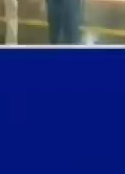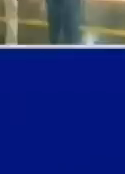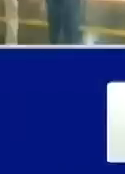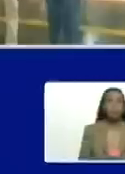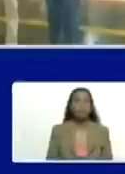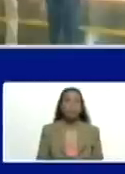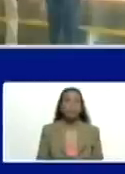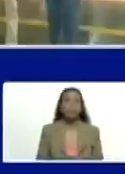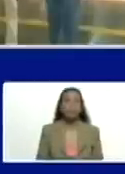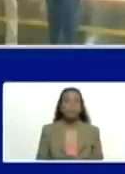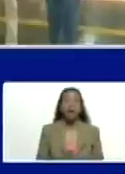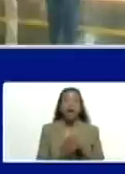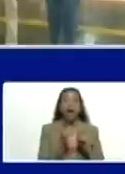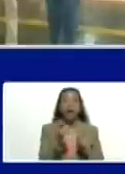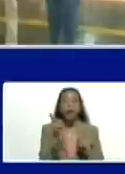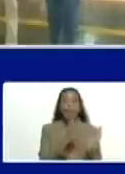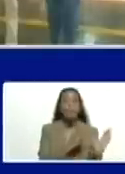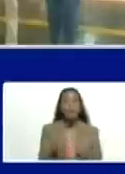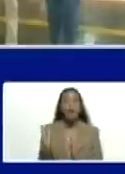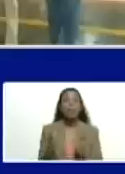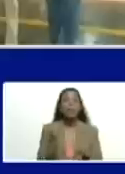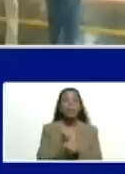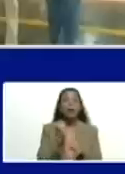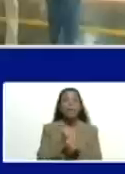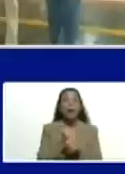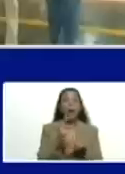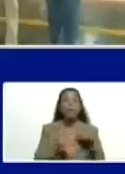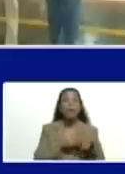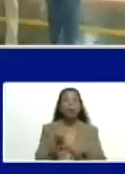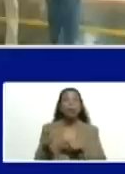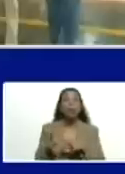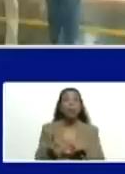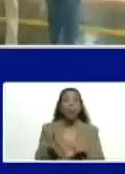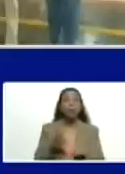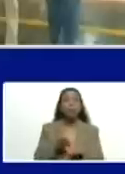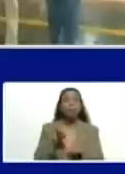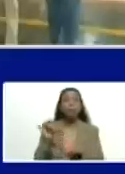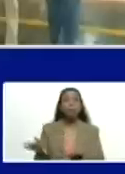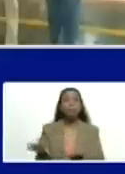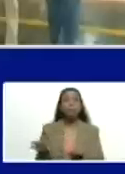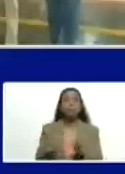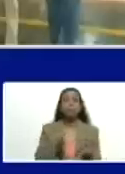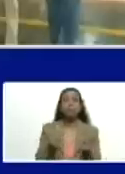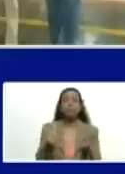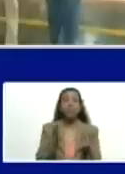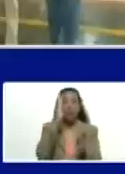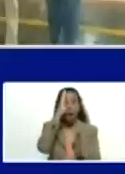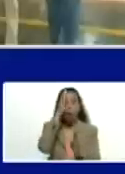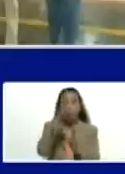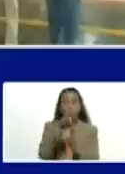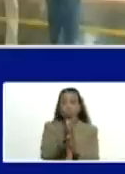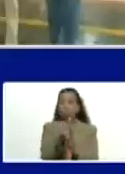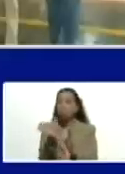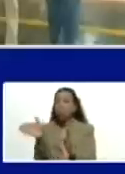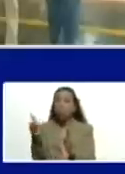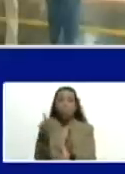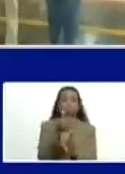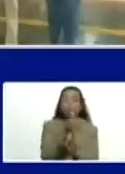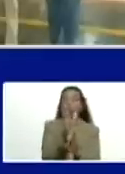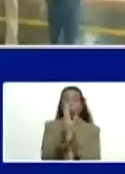agenda de trabajo productivo, que no nos dejemos desviar del camino,